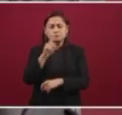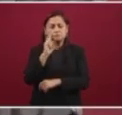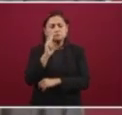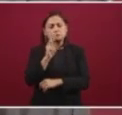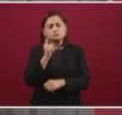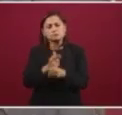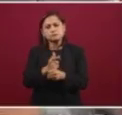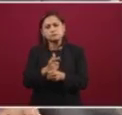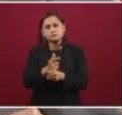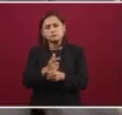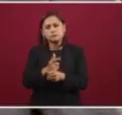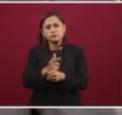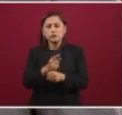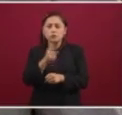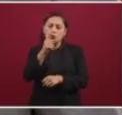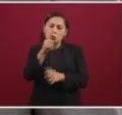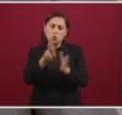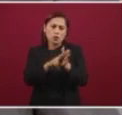en una revista